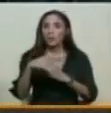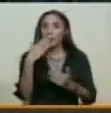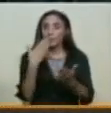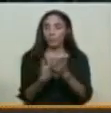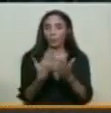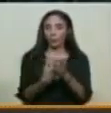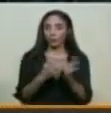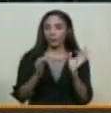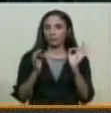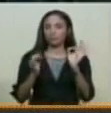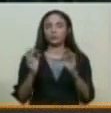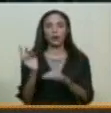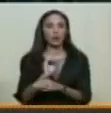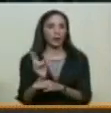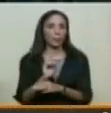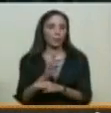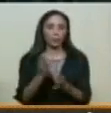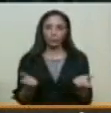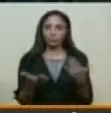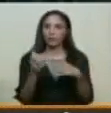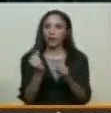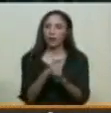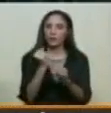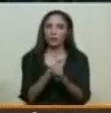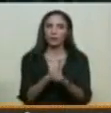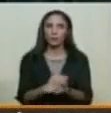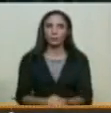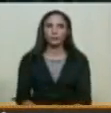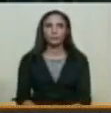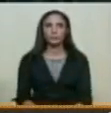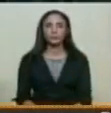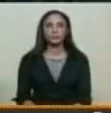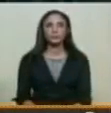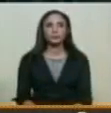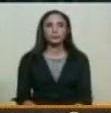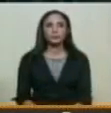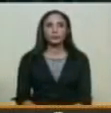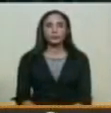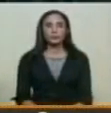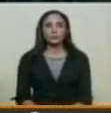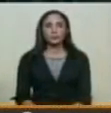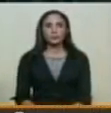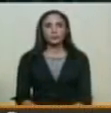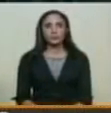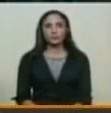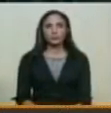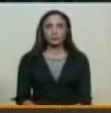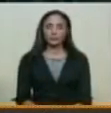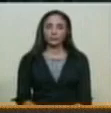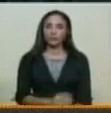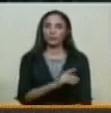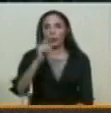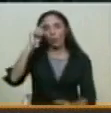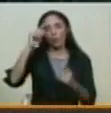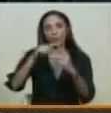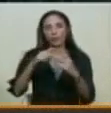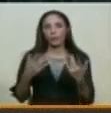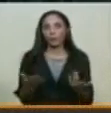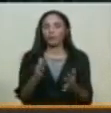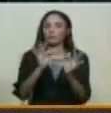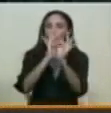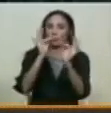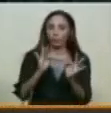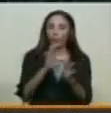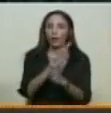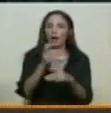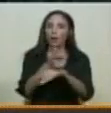más eficiente este gobierno que cada vez apunta más hacia ir a una forma de gobierno